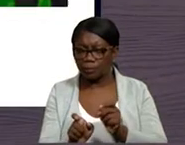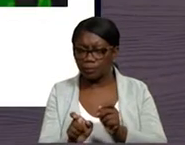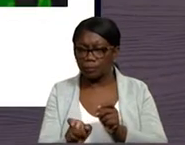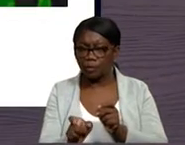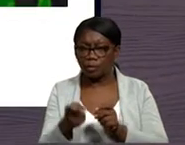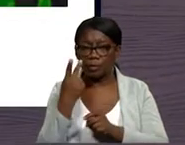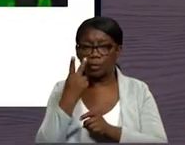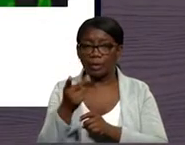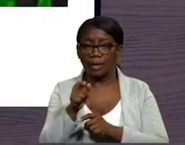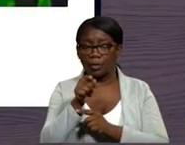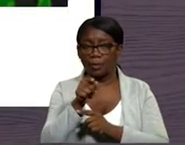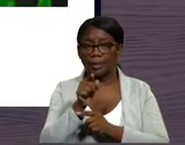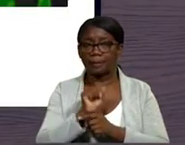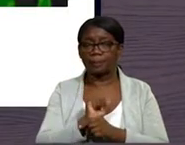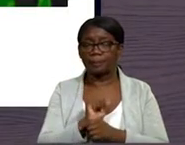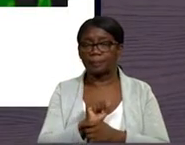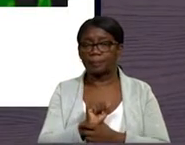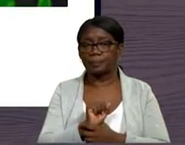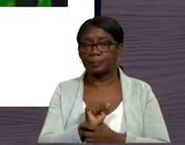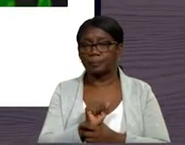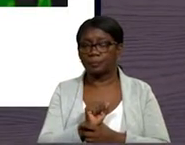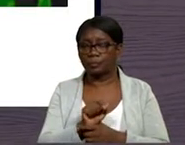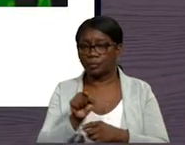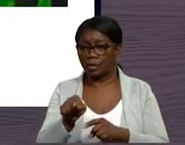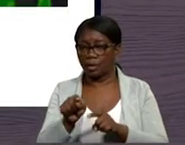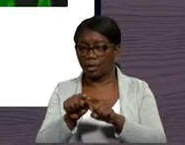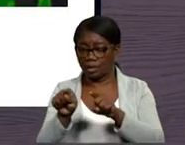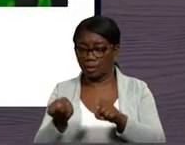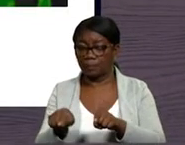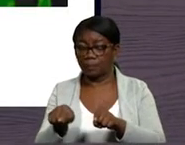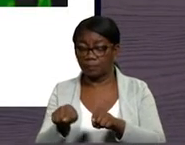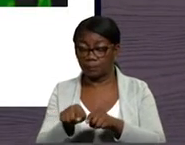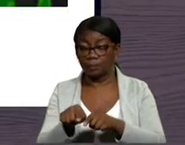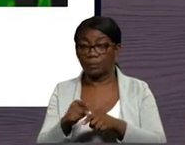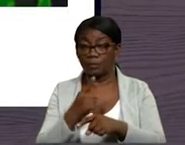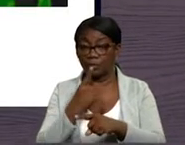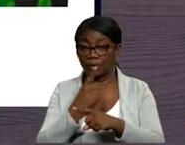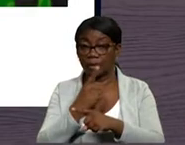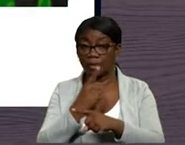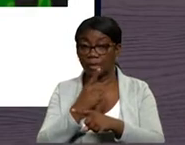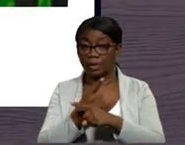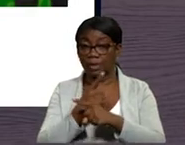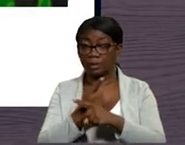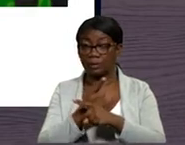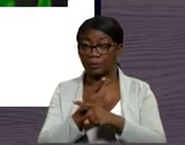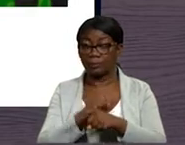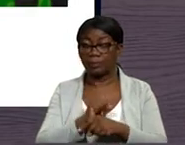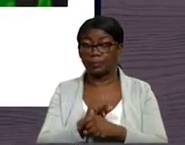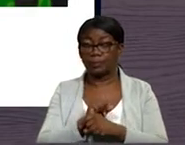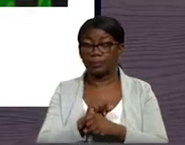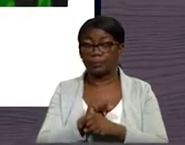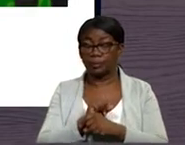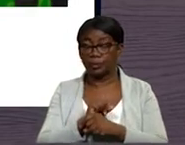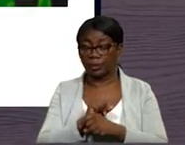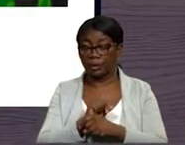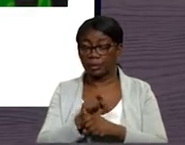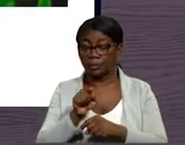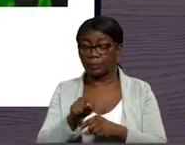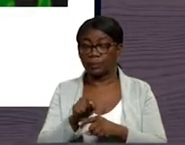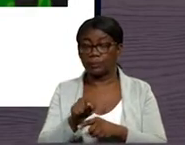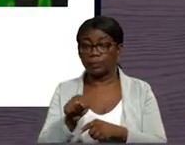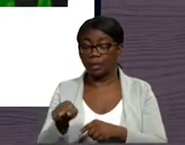lo observan aquí, ¿ok?, ya con el dispositivo real. En el diagrama también es importante